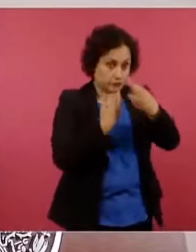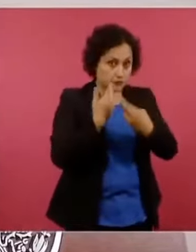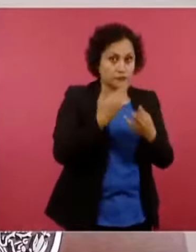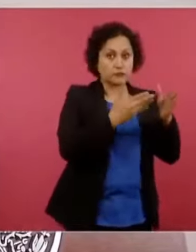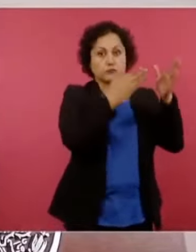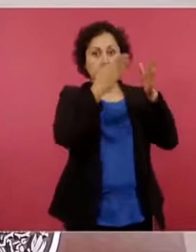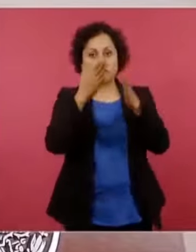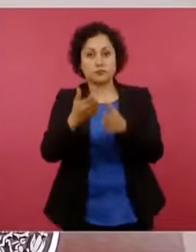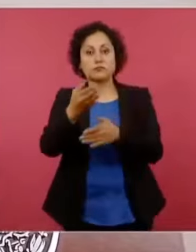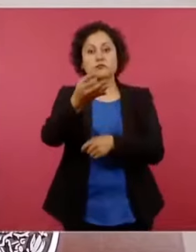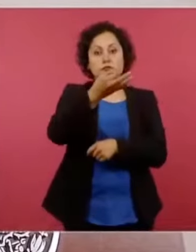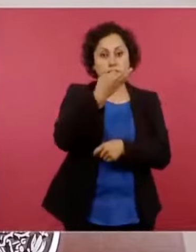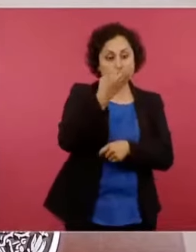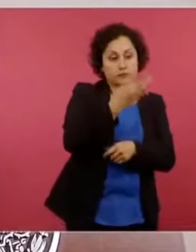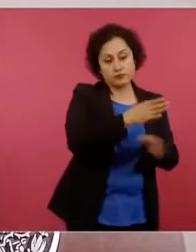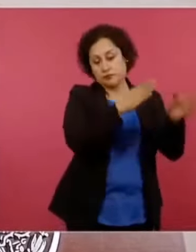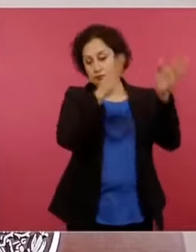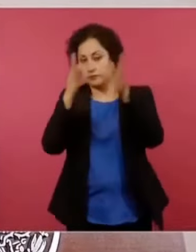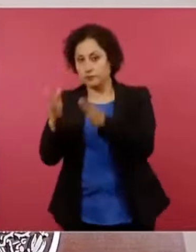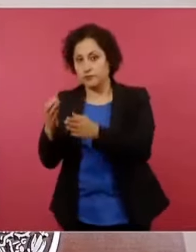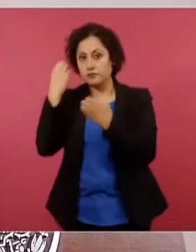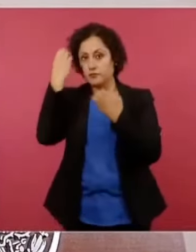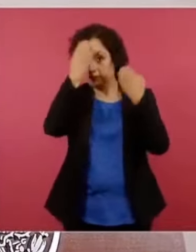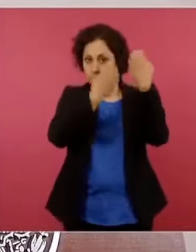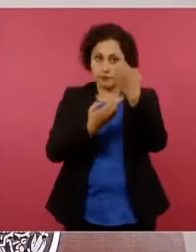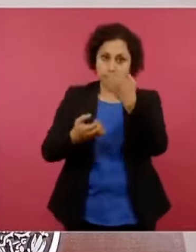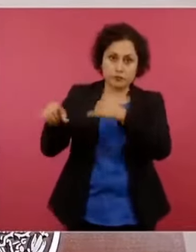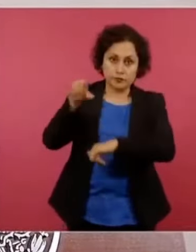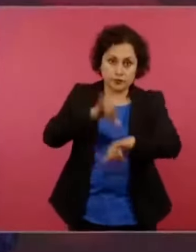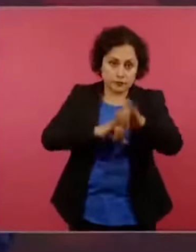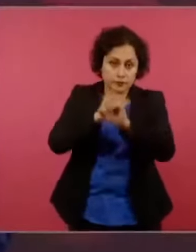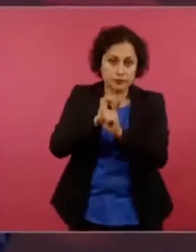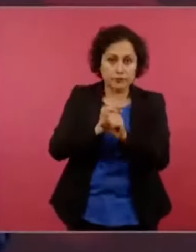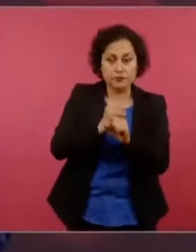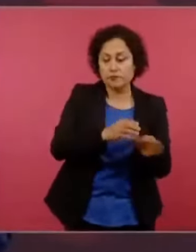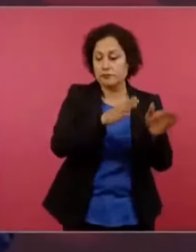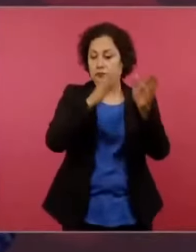estudios, intervenciones quirúrgicas,